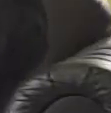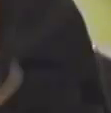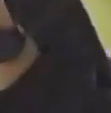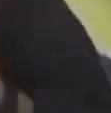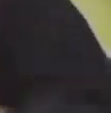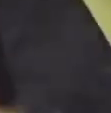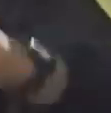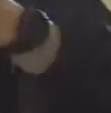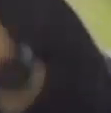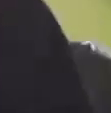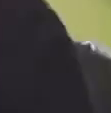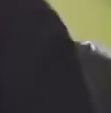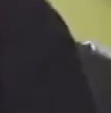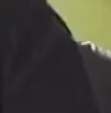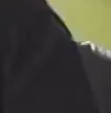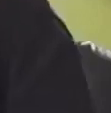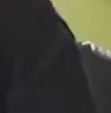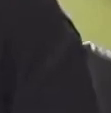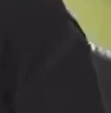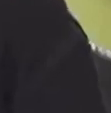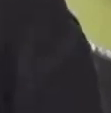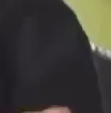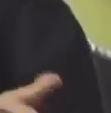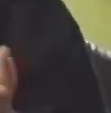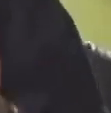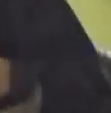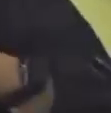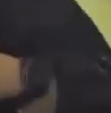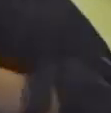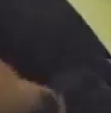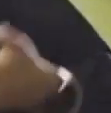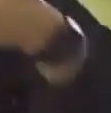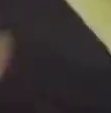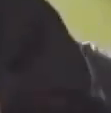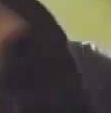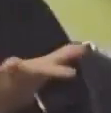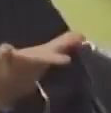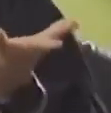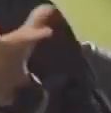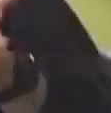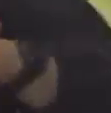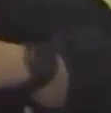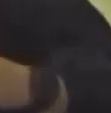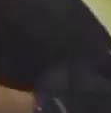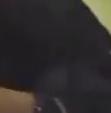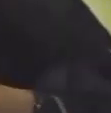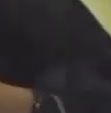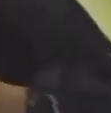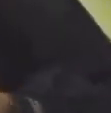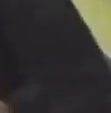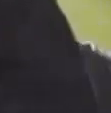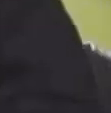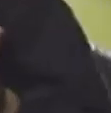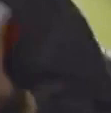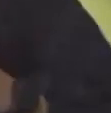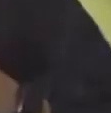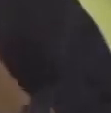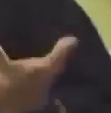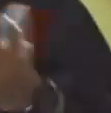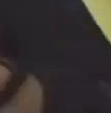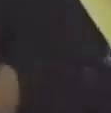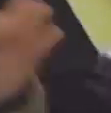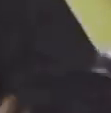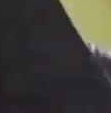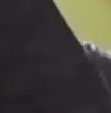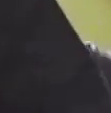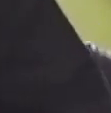diferente. Yo me sentía ansiosa, trataba, no había inclusión. Y